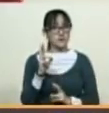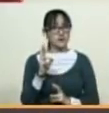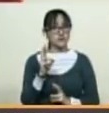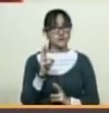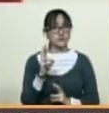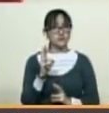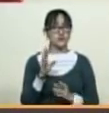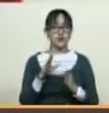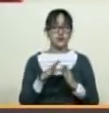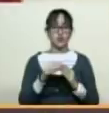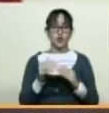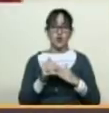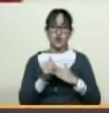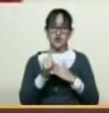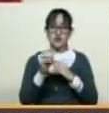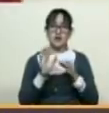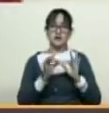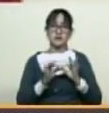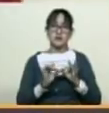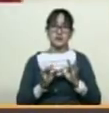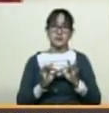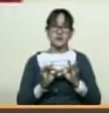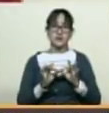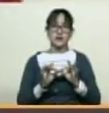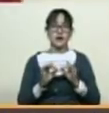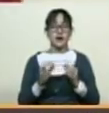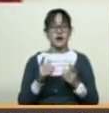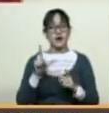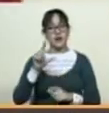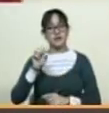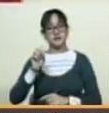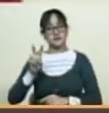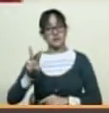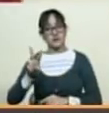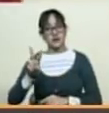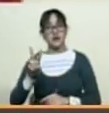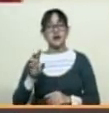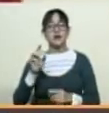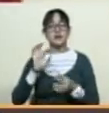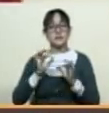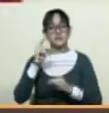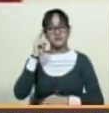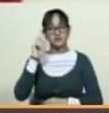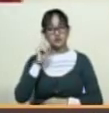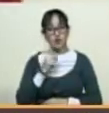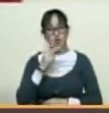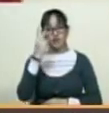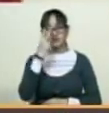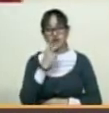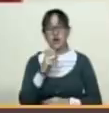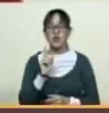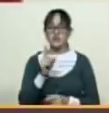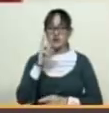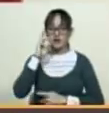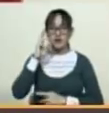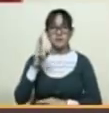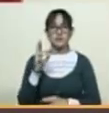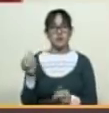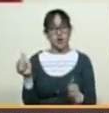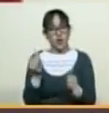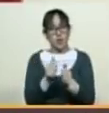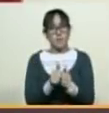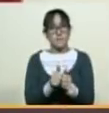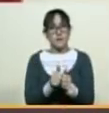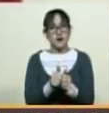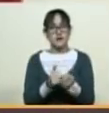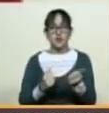reconocer a los guías, intérpretes de la lengua de señas y el intérprete para sordos, ciegos o cualquier otro asistente que acompañe